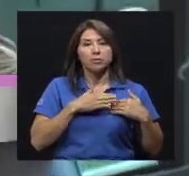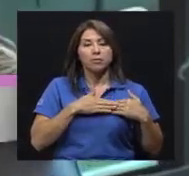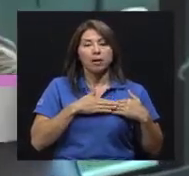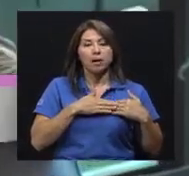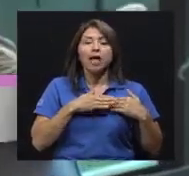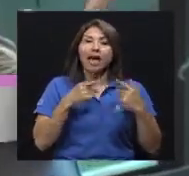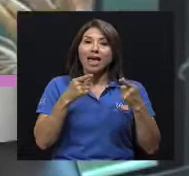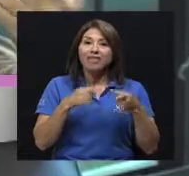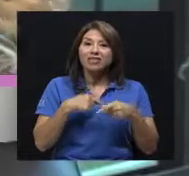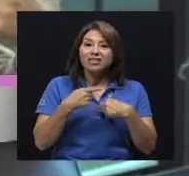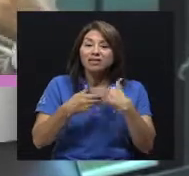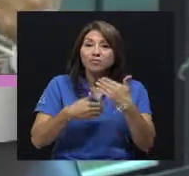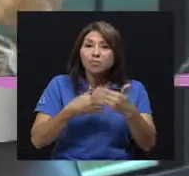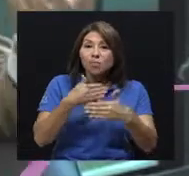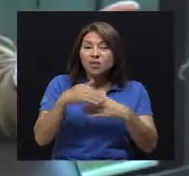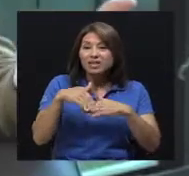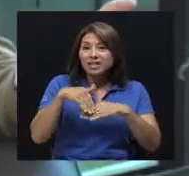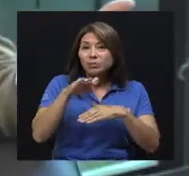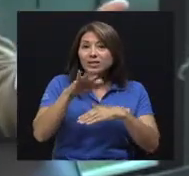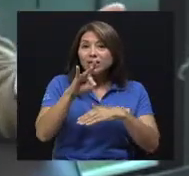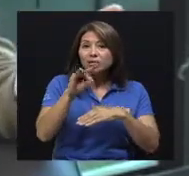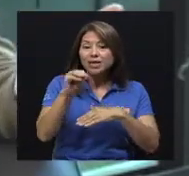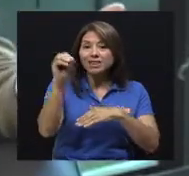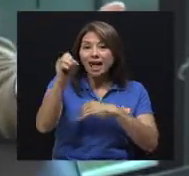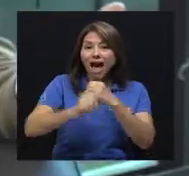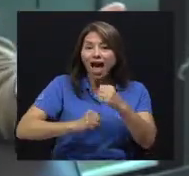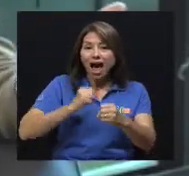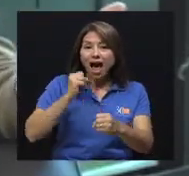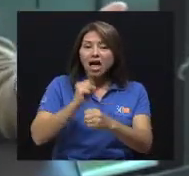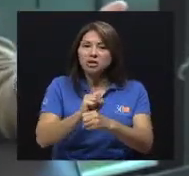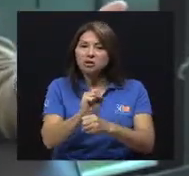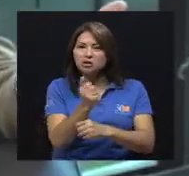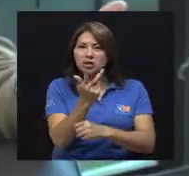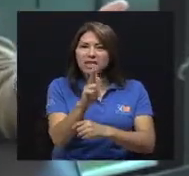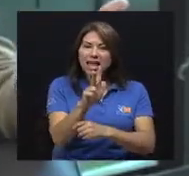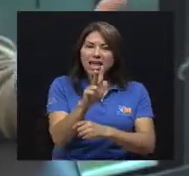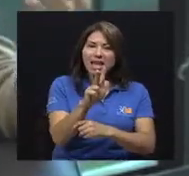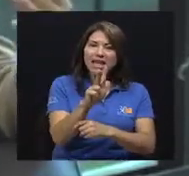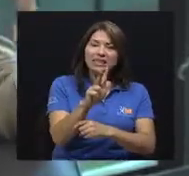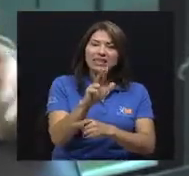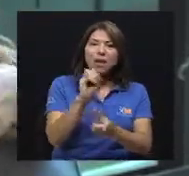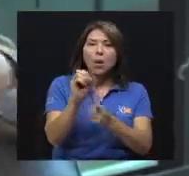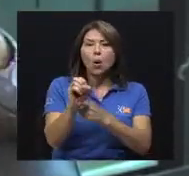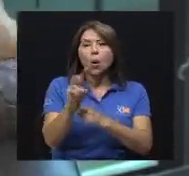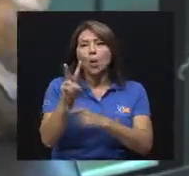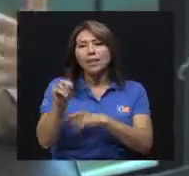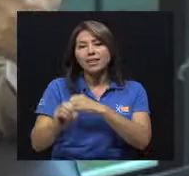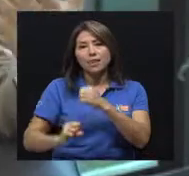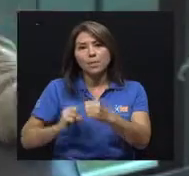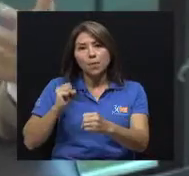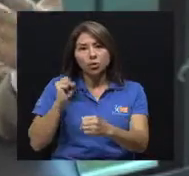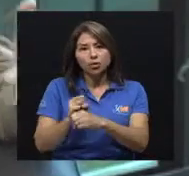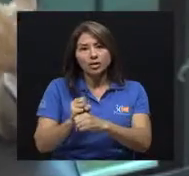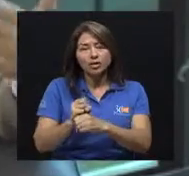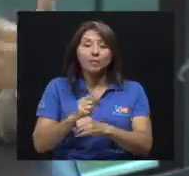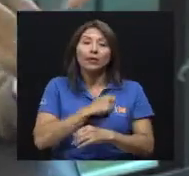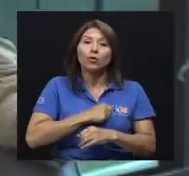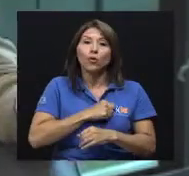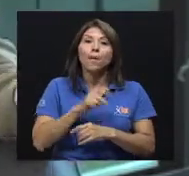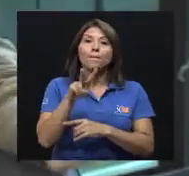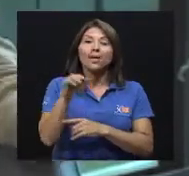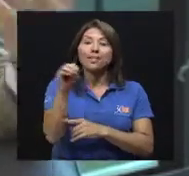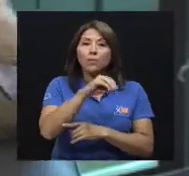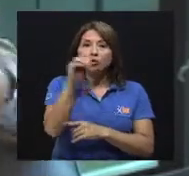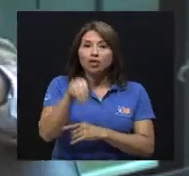80 años, ese es más o menos el 13 al 20% el que tiene esa arritmia. Es decir, el 20% de los pacientes de más de